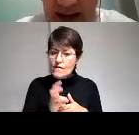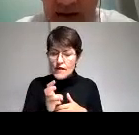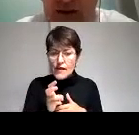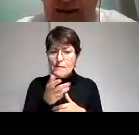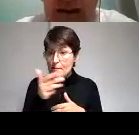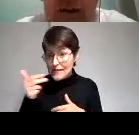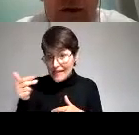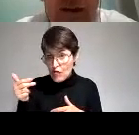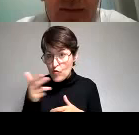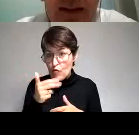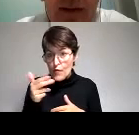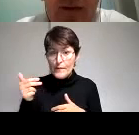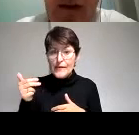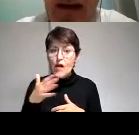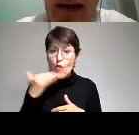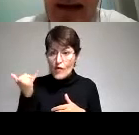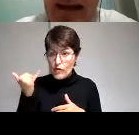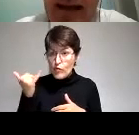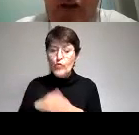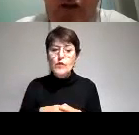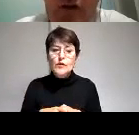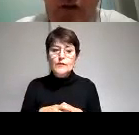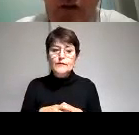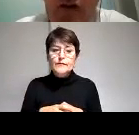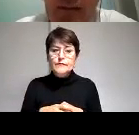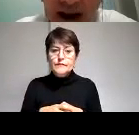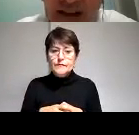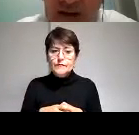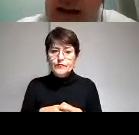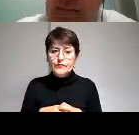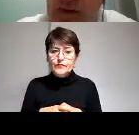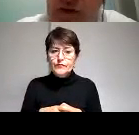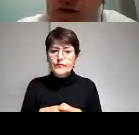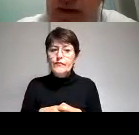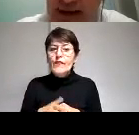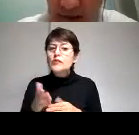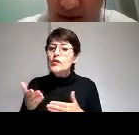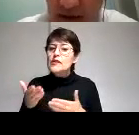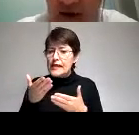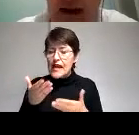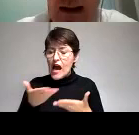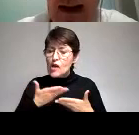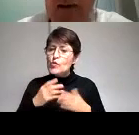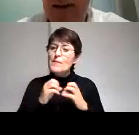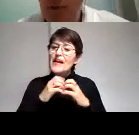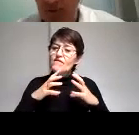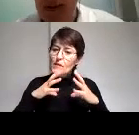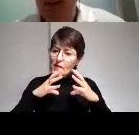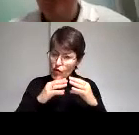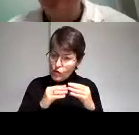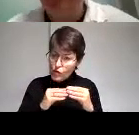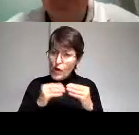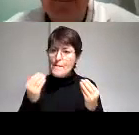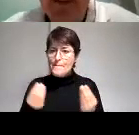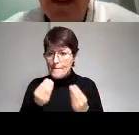del pescado azul, y que son los que más ayudan en el proceso antiinflamatorio a la hora de producir